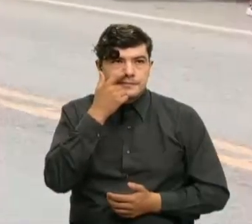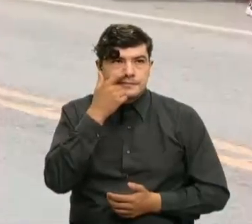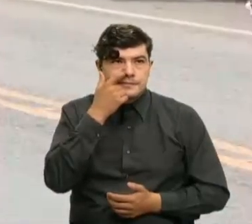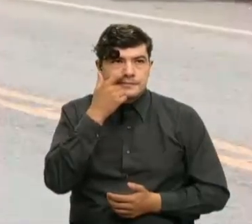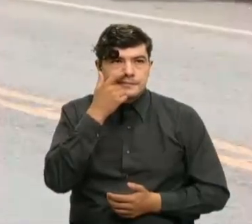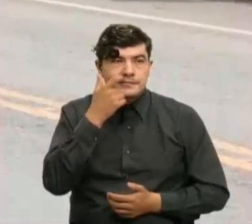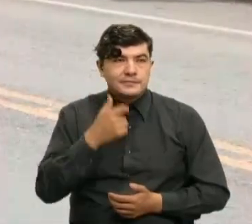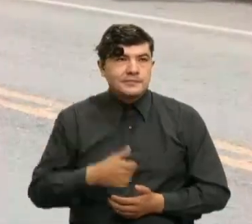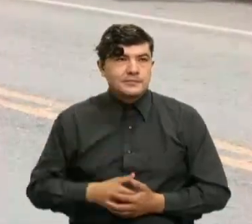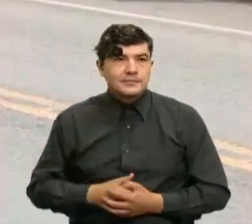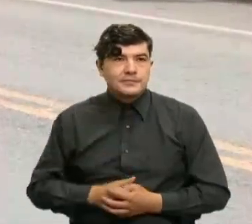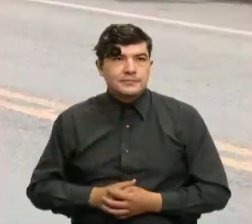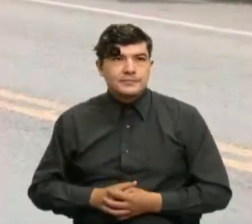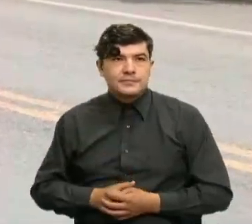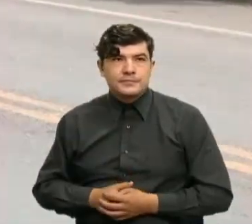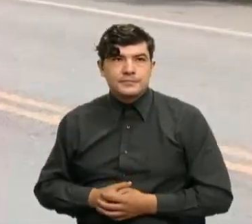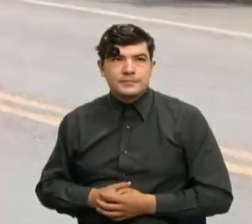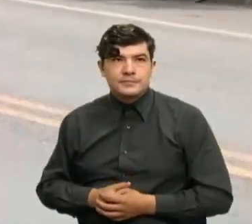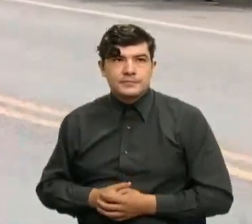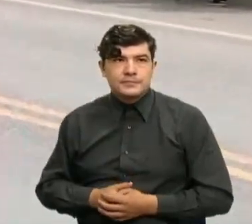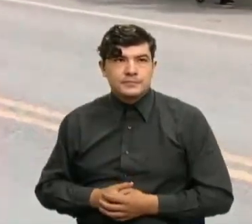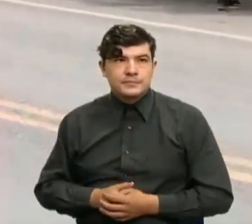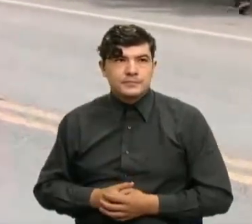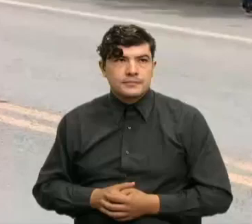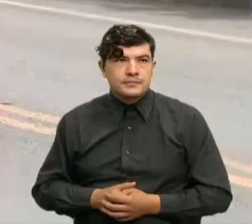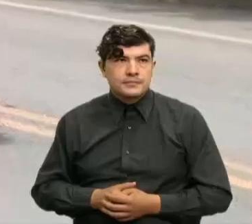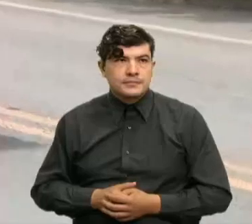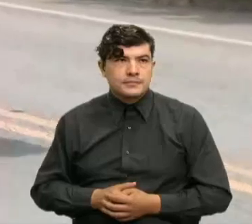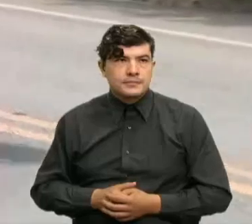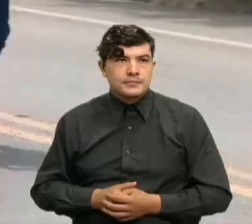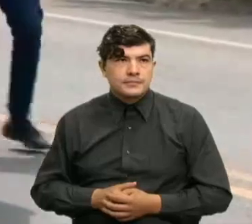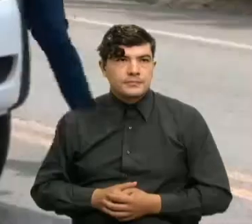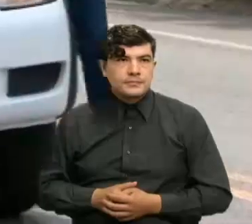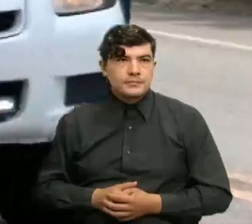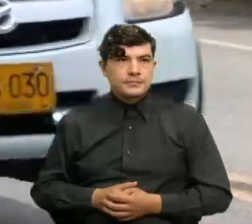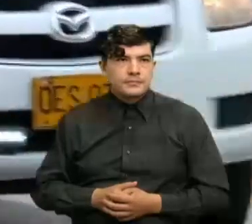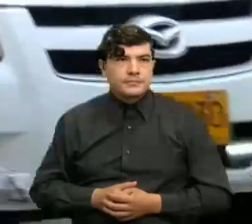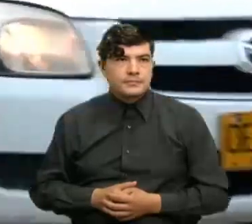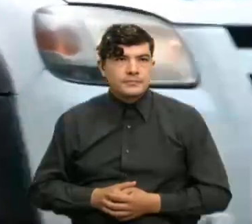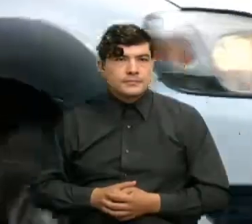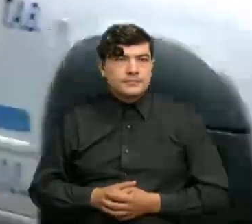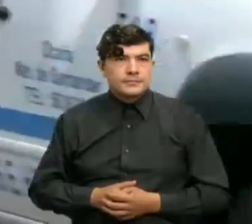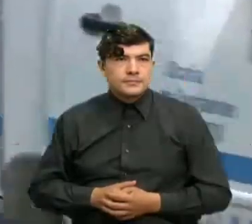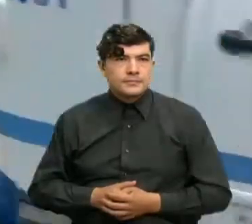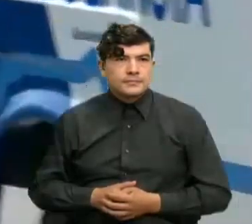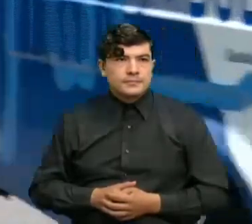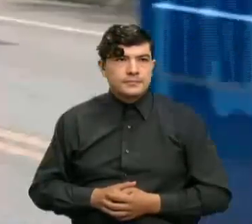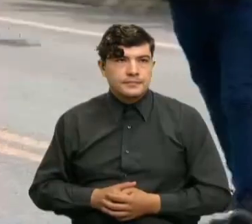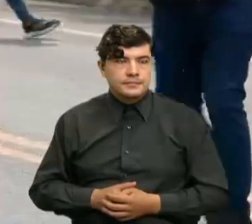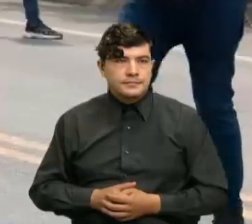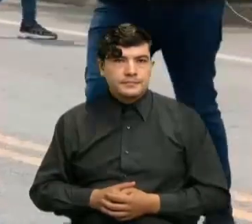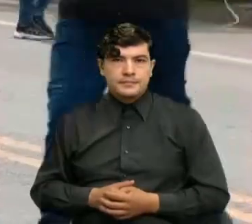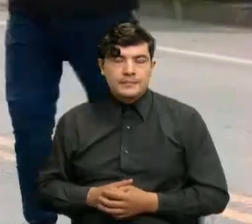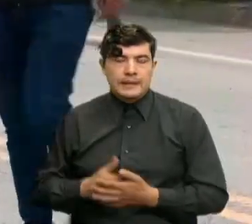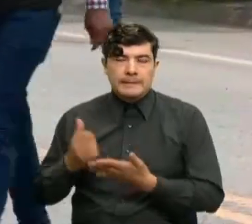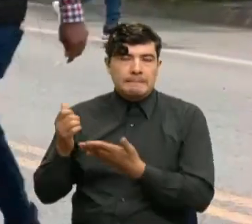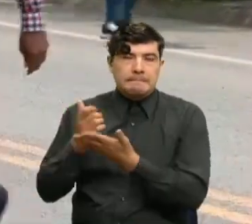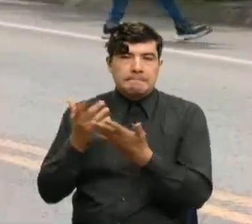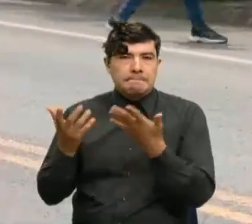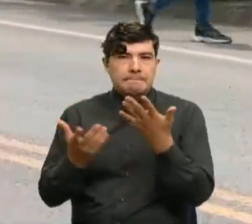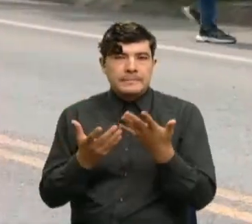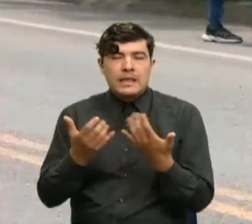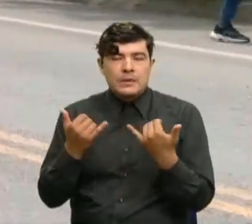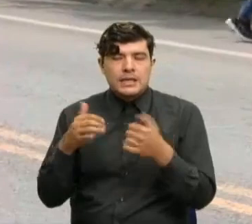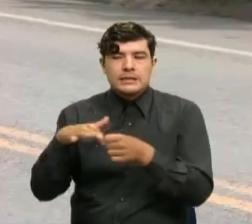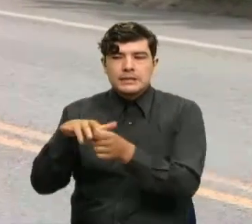¿Cuál es la situación? ¿Cuál es la situación? Sé que no quieren hablar a esta hora, pero esa es la situación y ese es el panorama a esta hora del